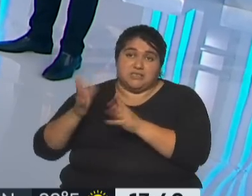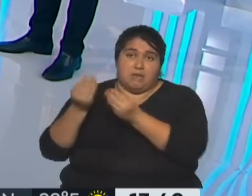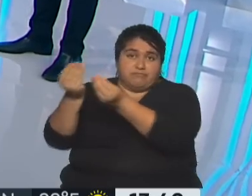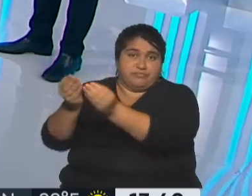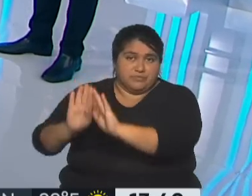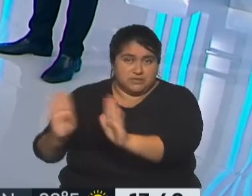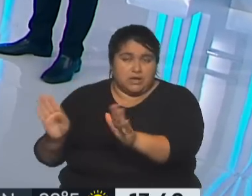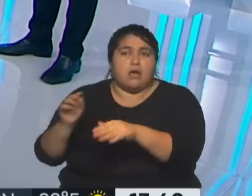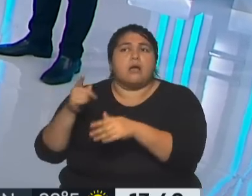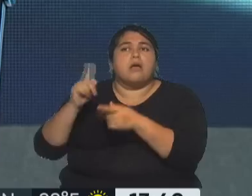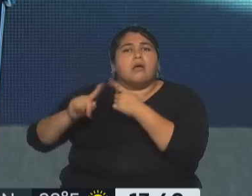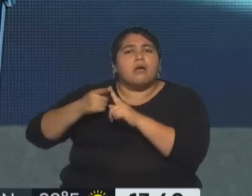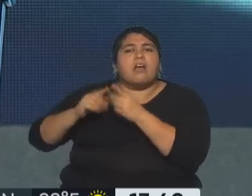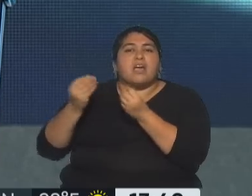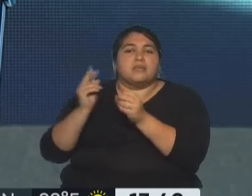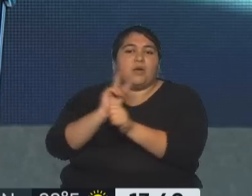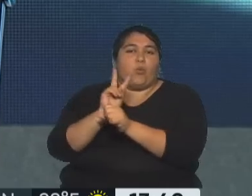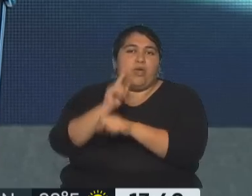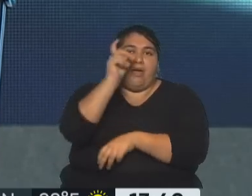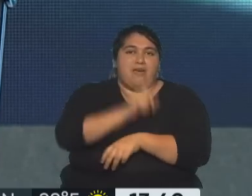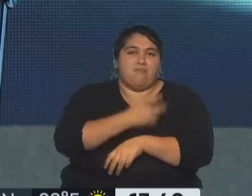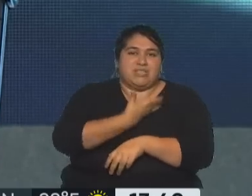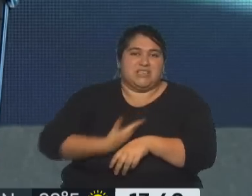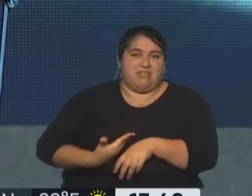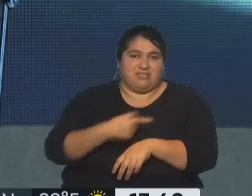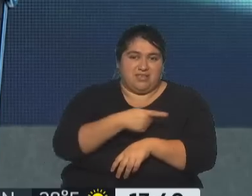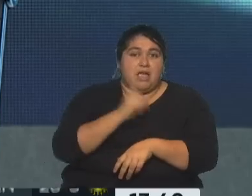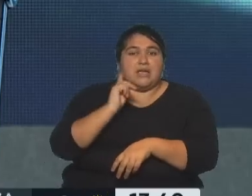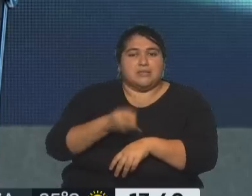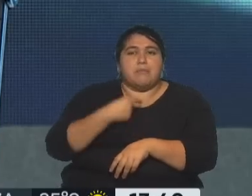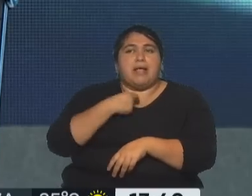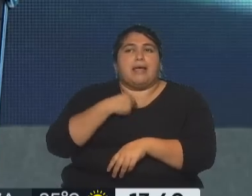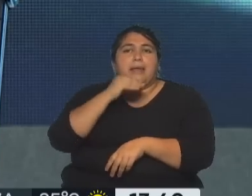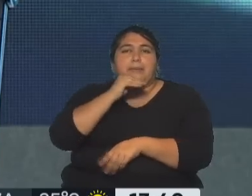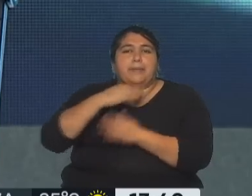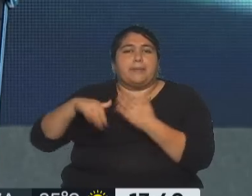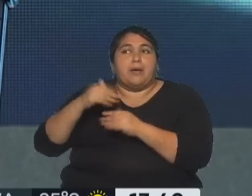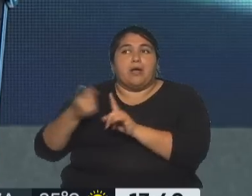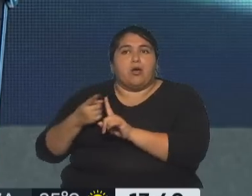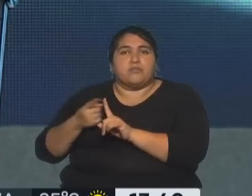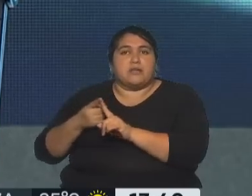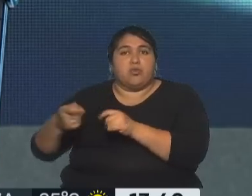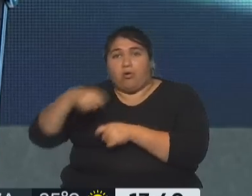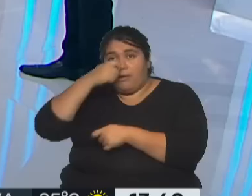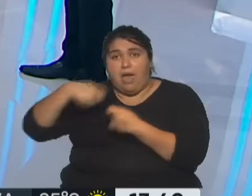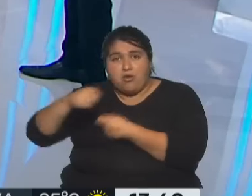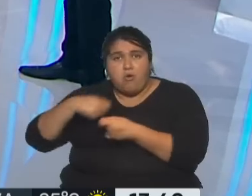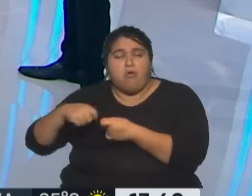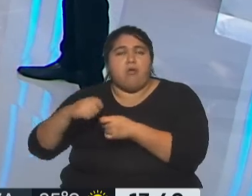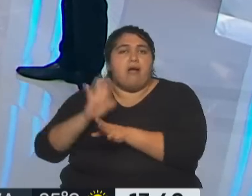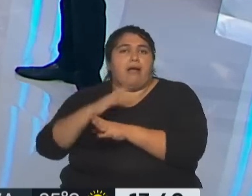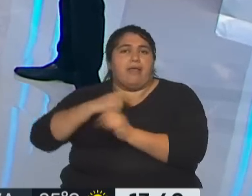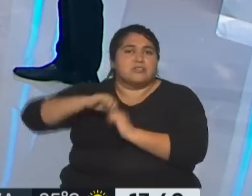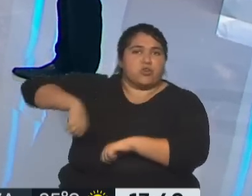legales, se los escucha tratar de proteger al presidente y también tratar de tapar los lazos con el narcotráfico. Y hablamos